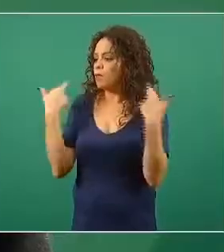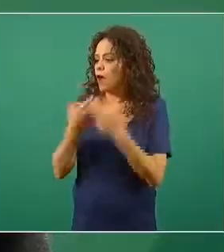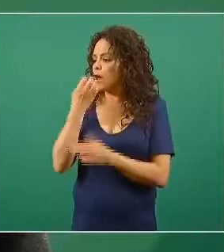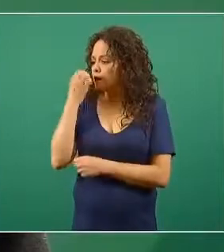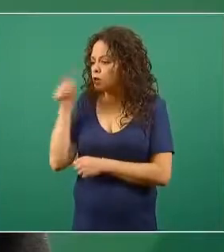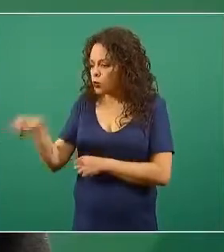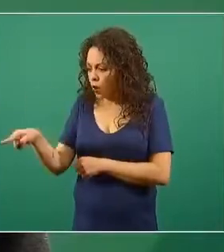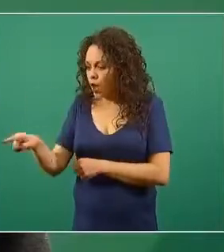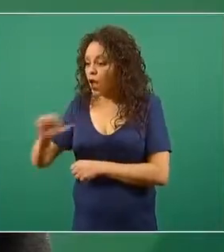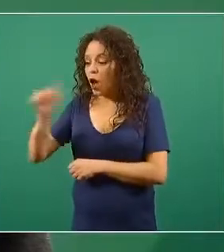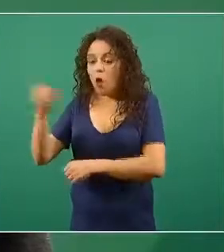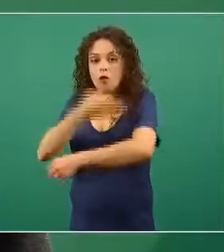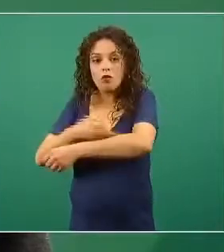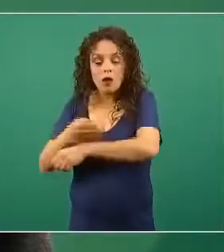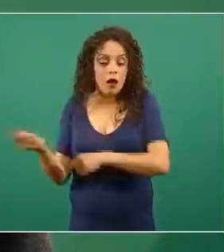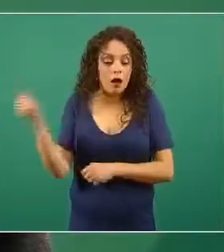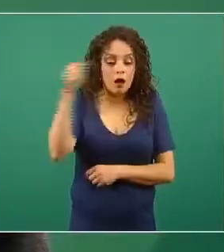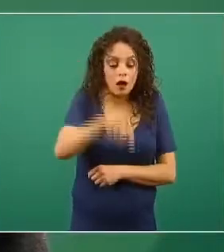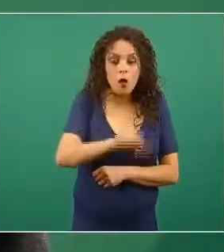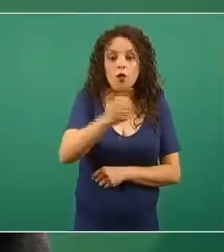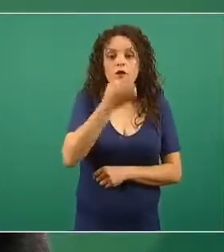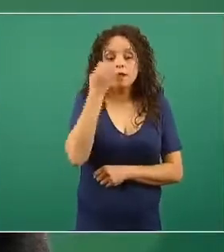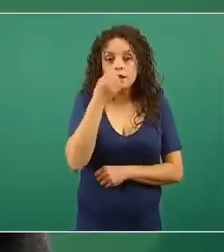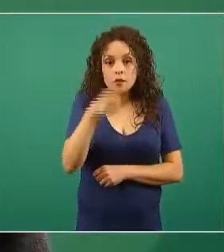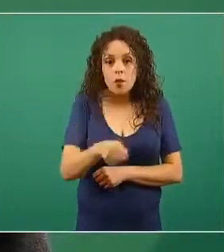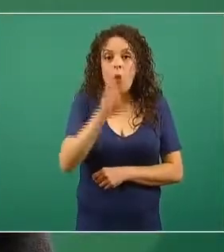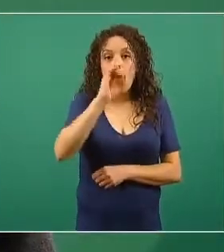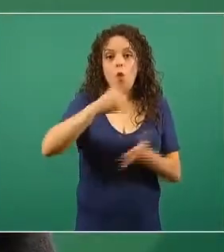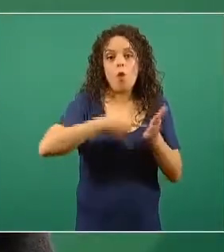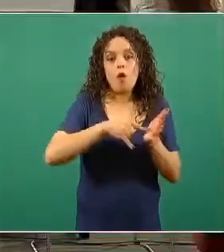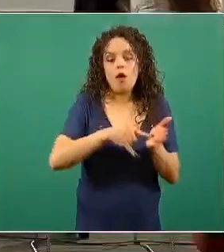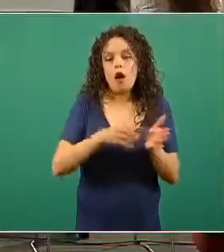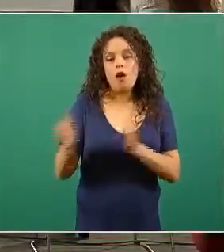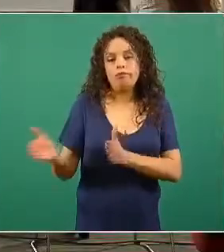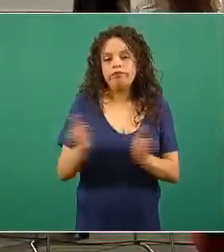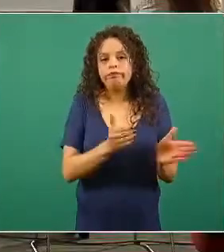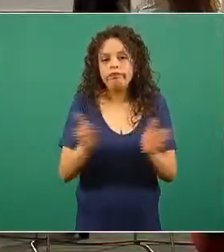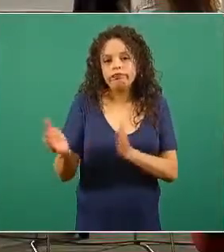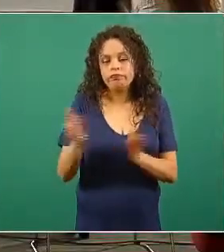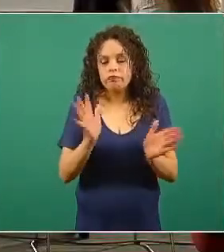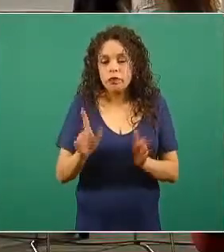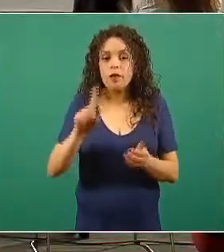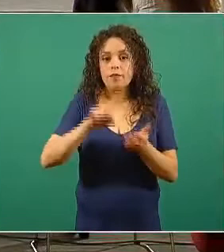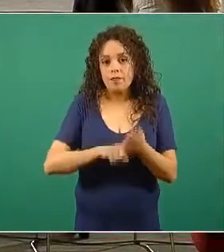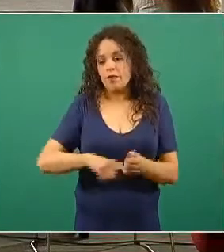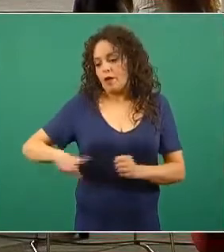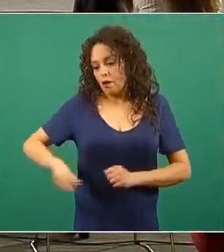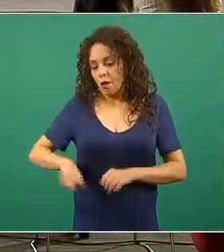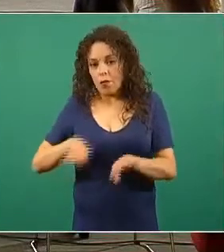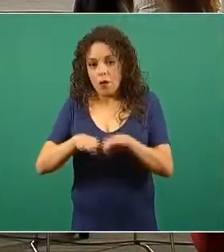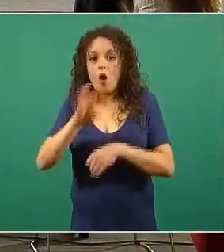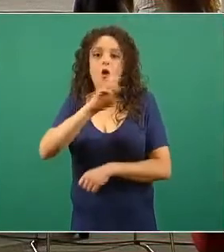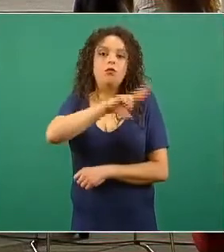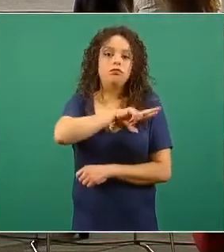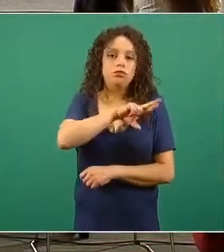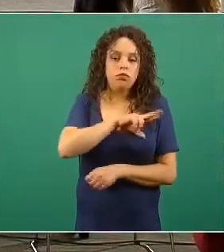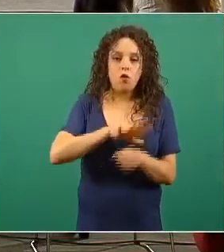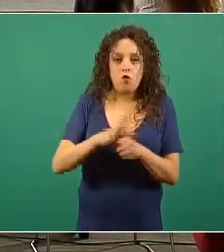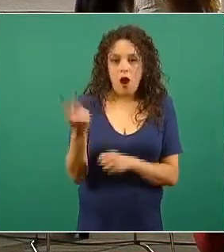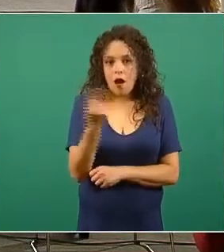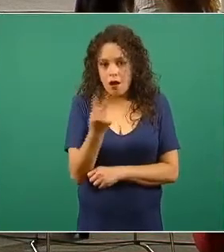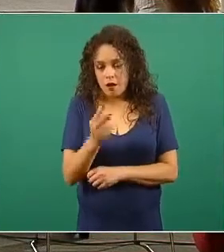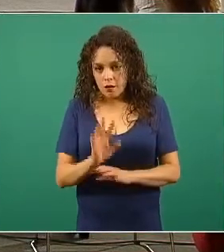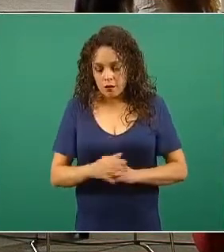tarde den en otra o inclusive en otros horarios atiendan tanto el medio privado como el medio público, lo que permite